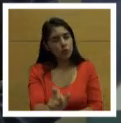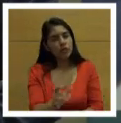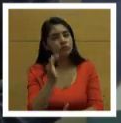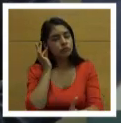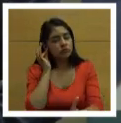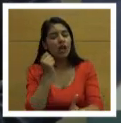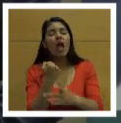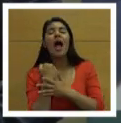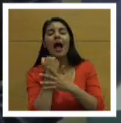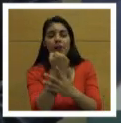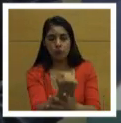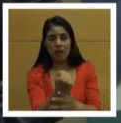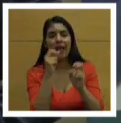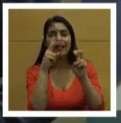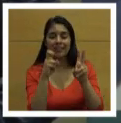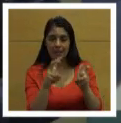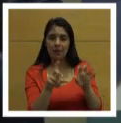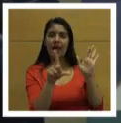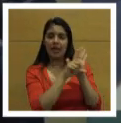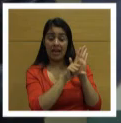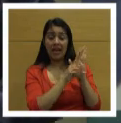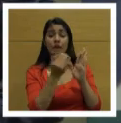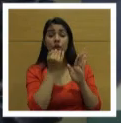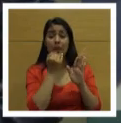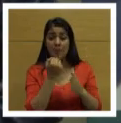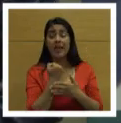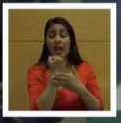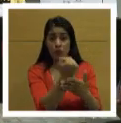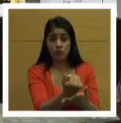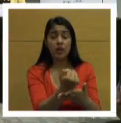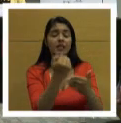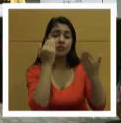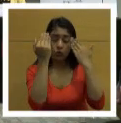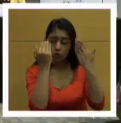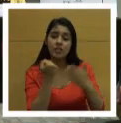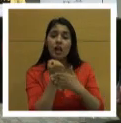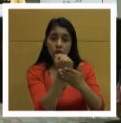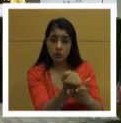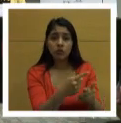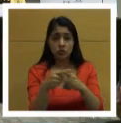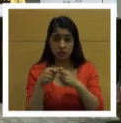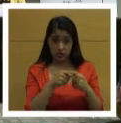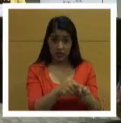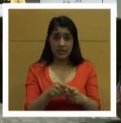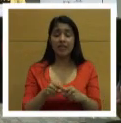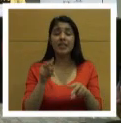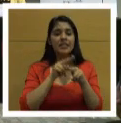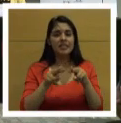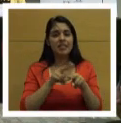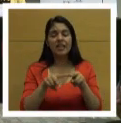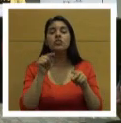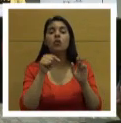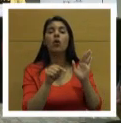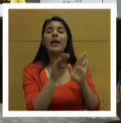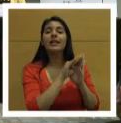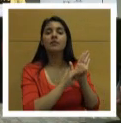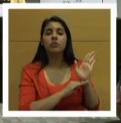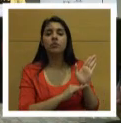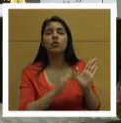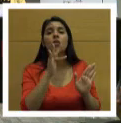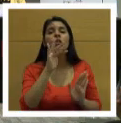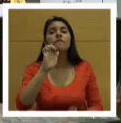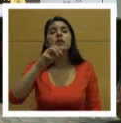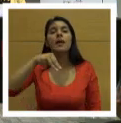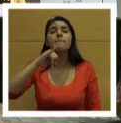aspecto legal como psicológico y también social. Y en ese sentido se creó este protocolo de femicidio,